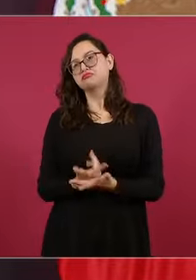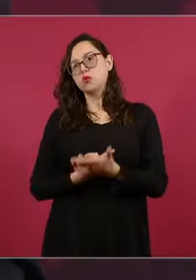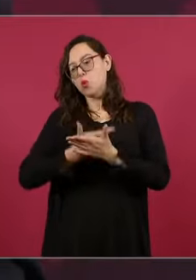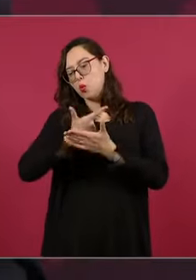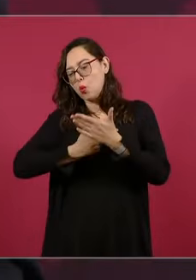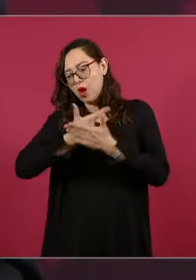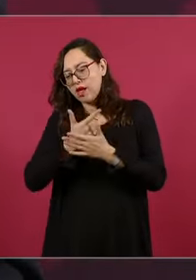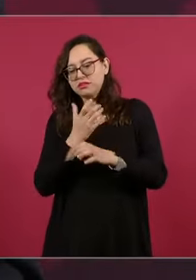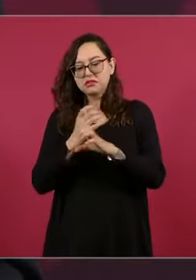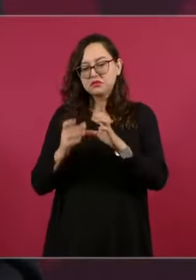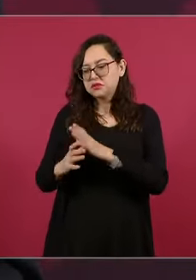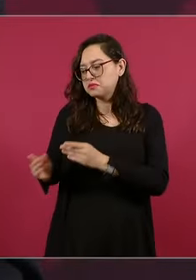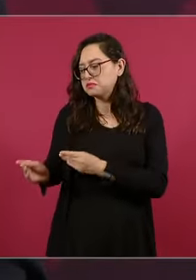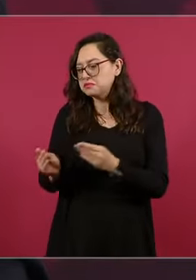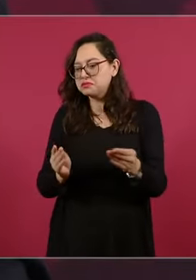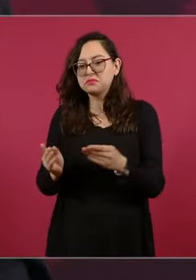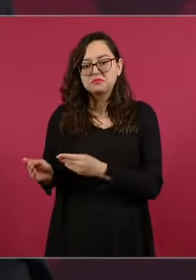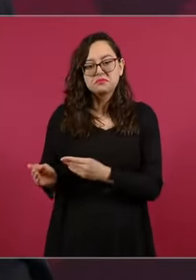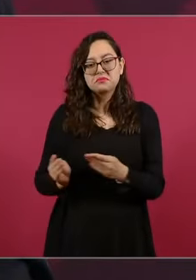Y por suerte,